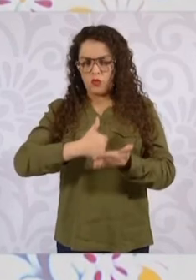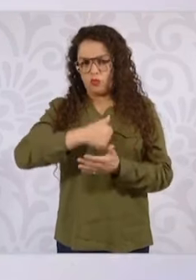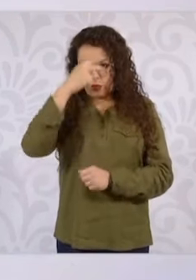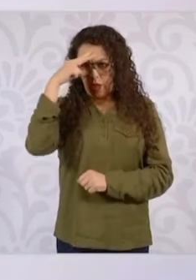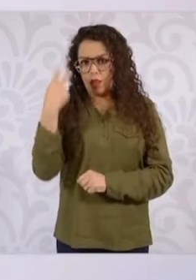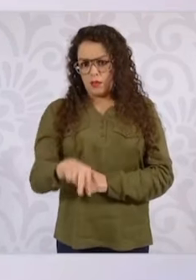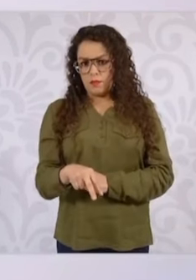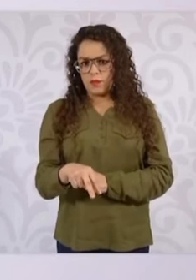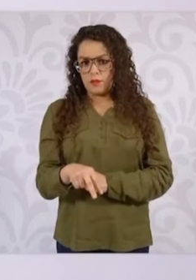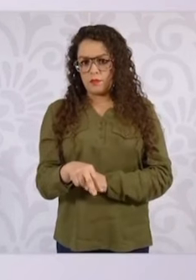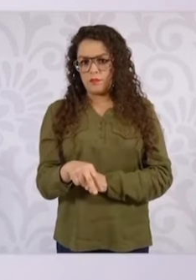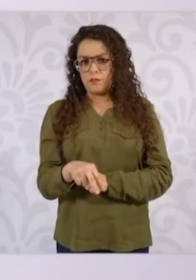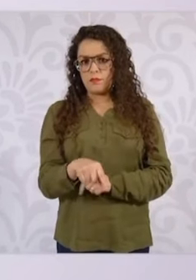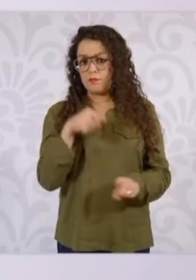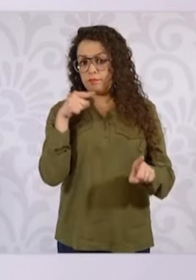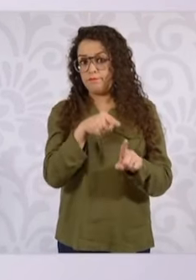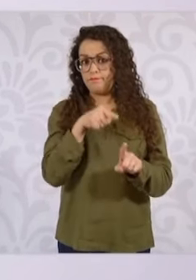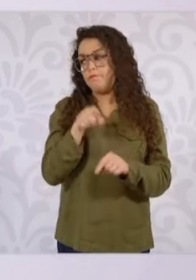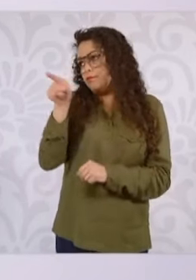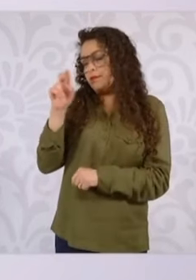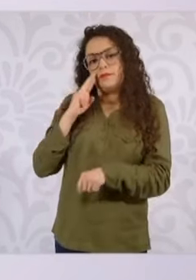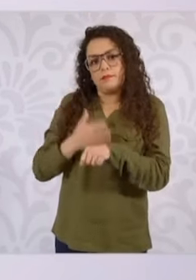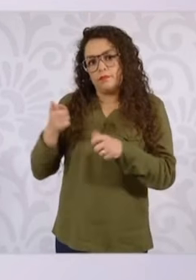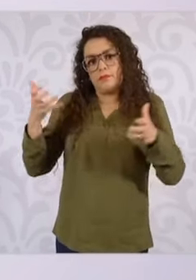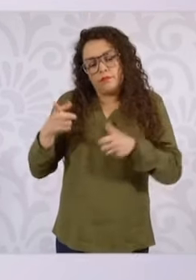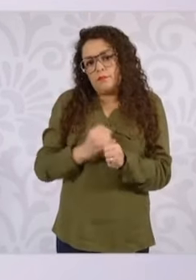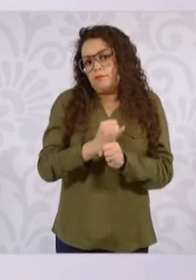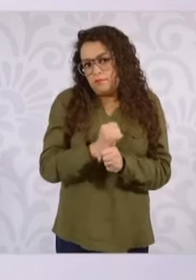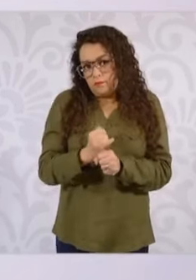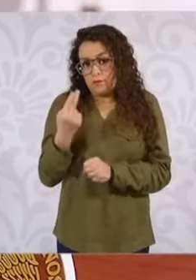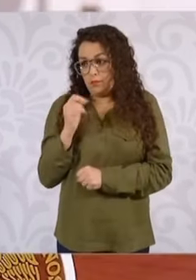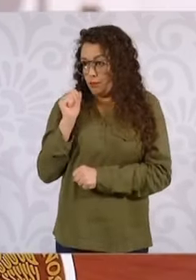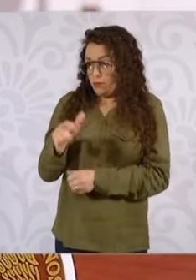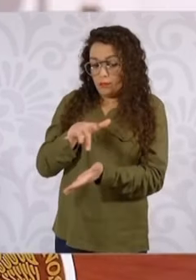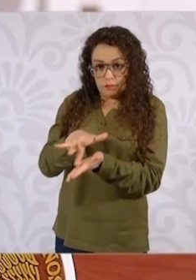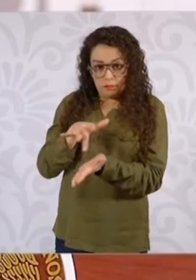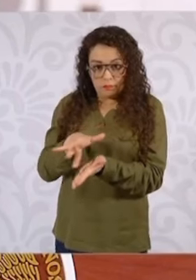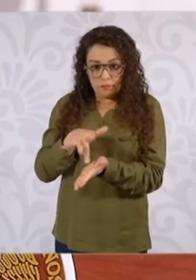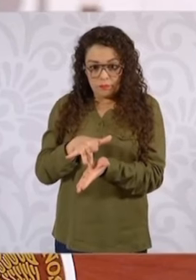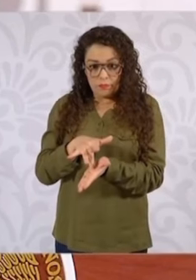es un caso que lo tienen que llevar ellos y cualquier apoyo que requieran